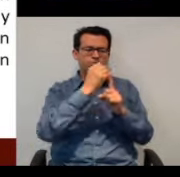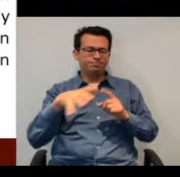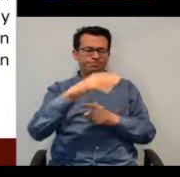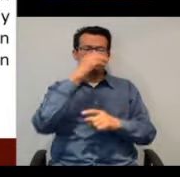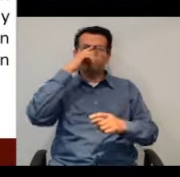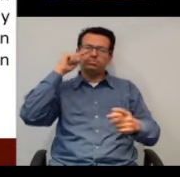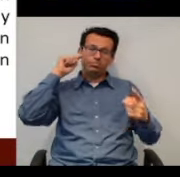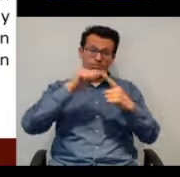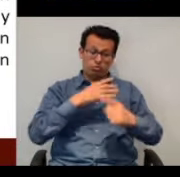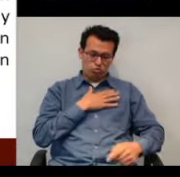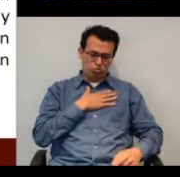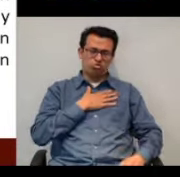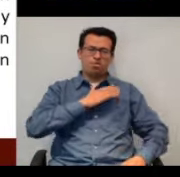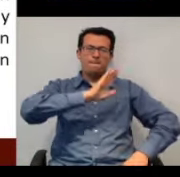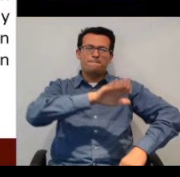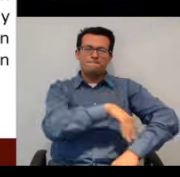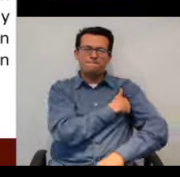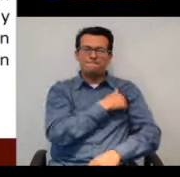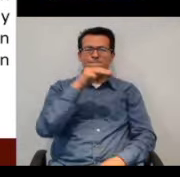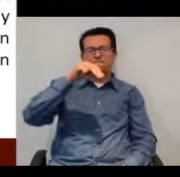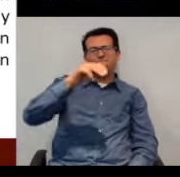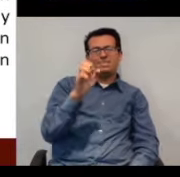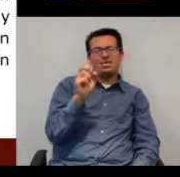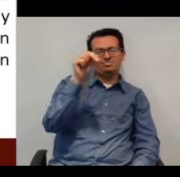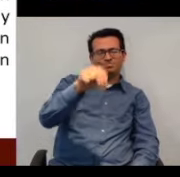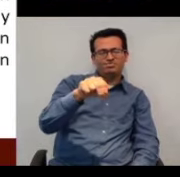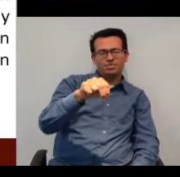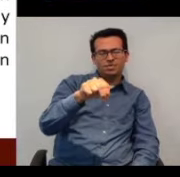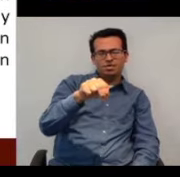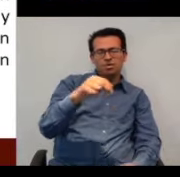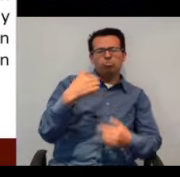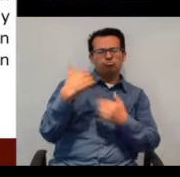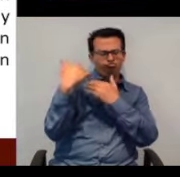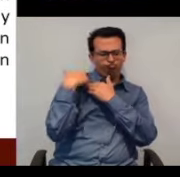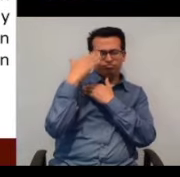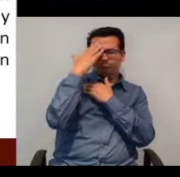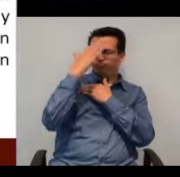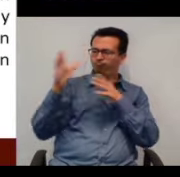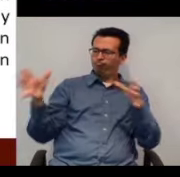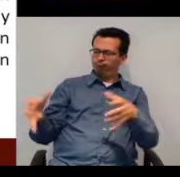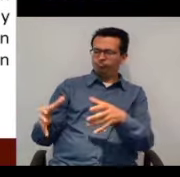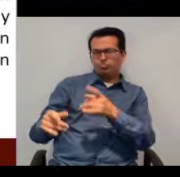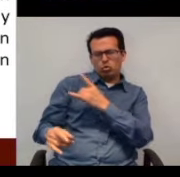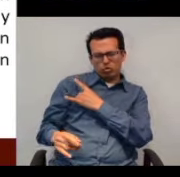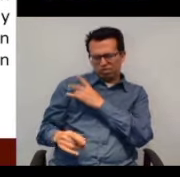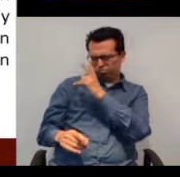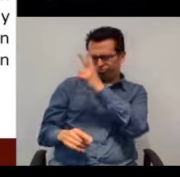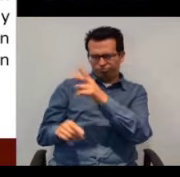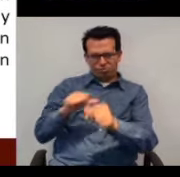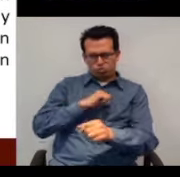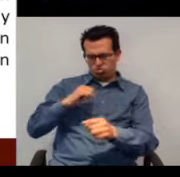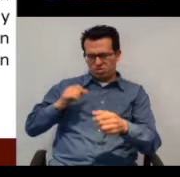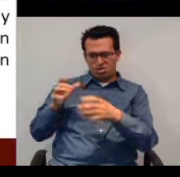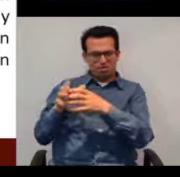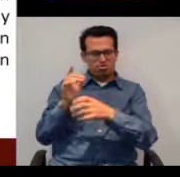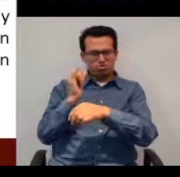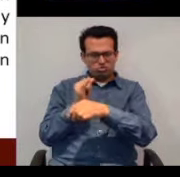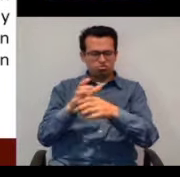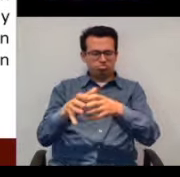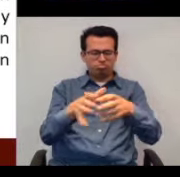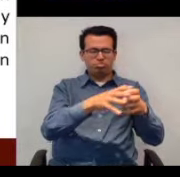Desde el Ministerio de Educación Nacional, su responsabilidad es fomentar en el marco de la autonomía universitaria ese tipo de acciones